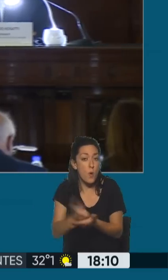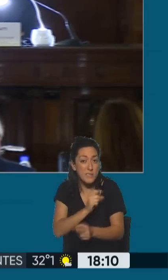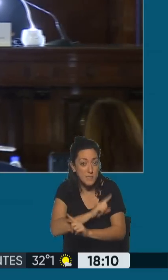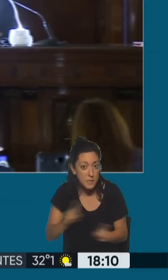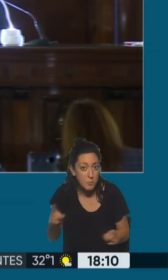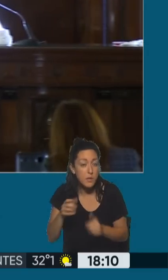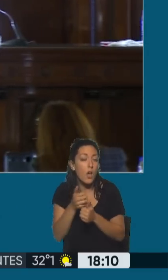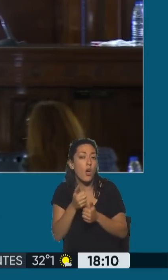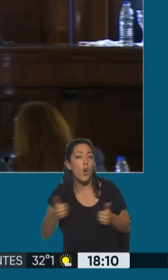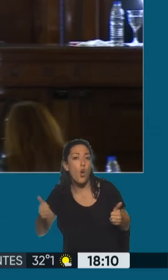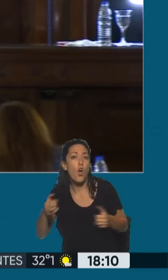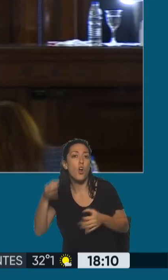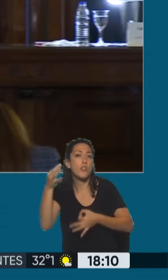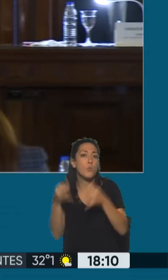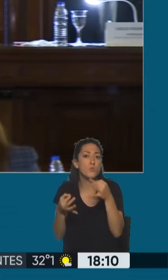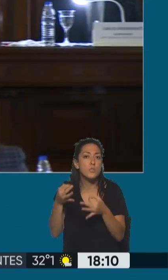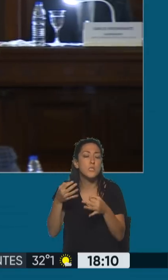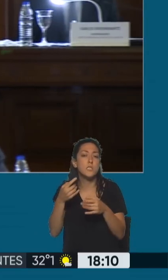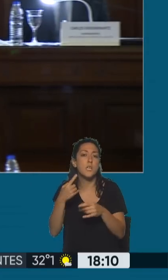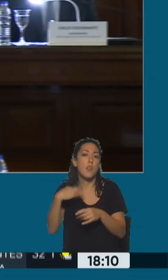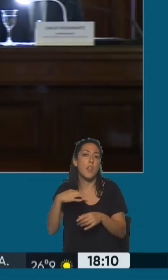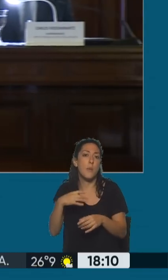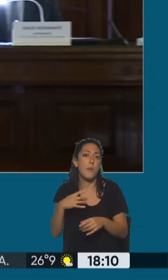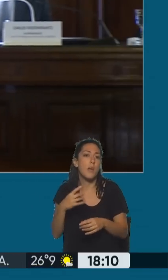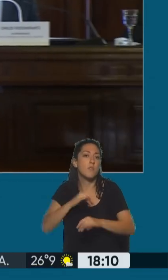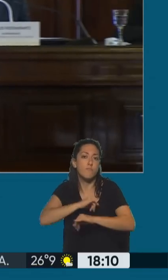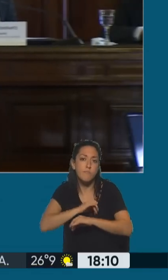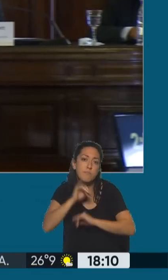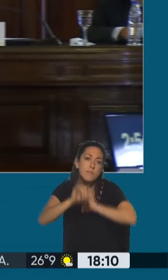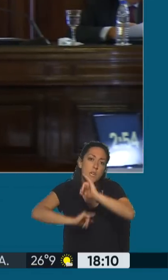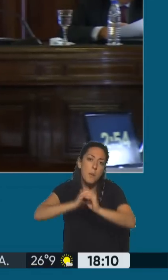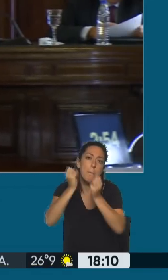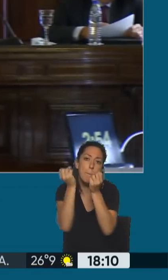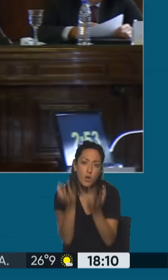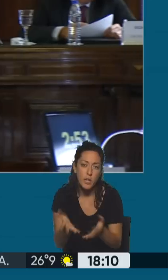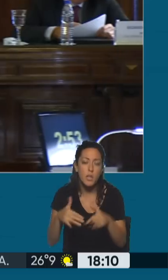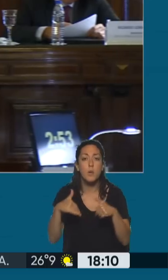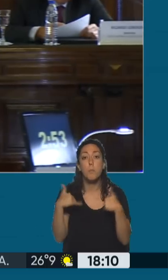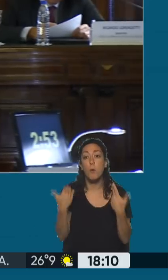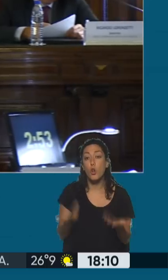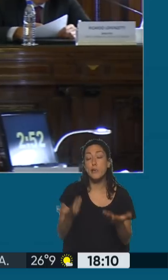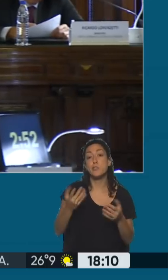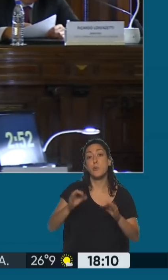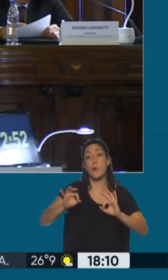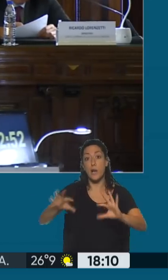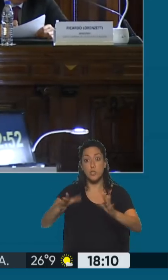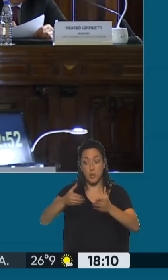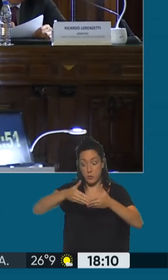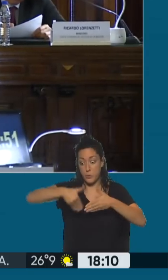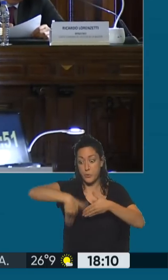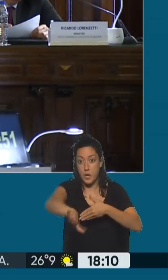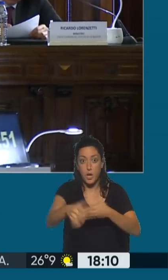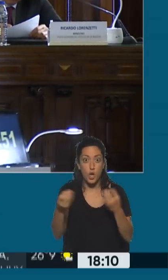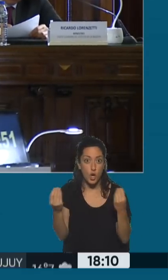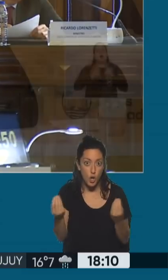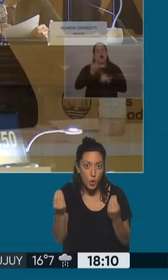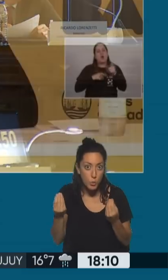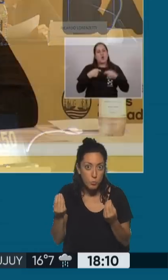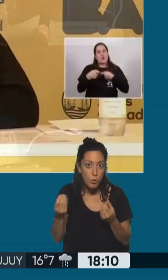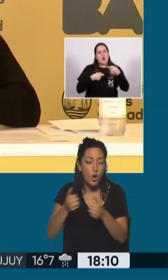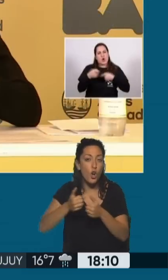Claro, pero ahora arranca la feria. Este es uno de los temas que ameritan que se habilite la feria judicial como para que la Corte resuelva